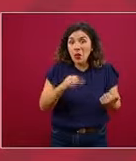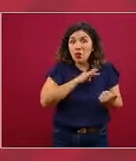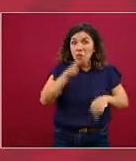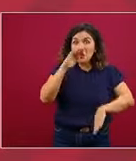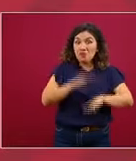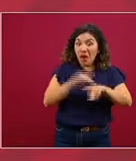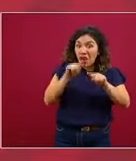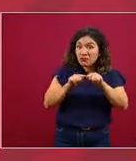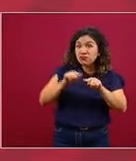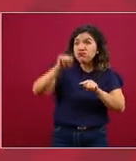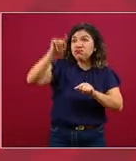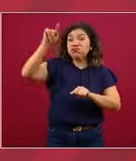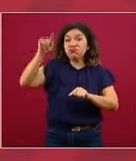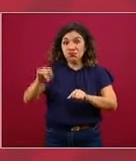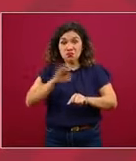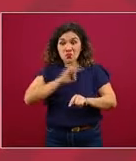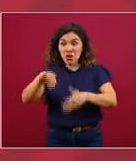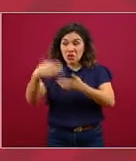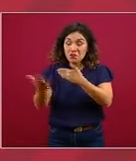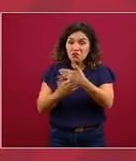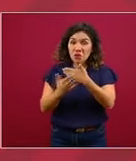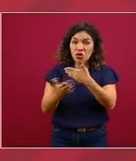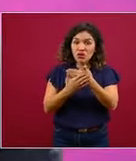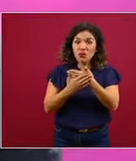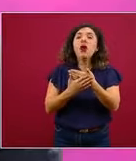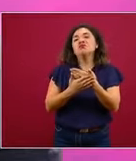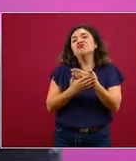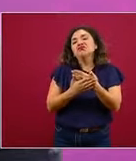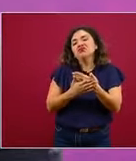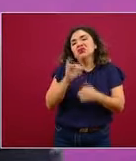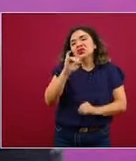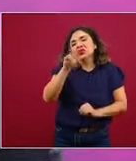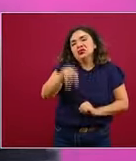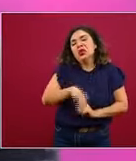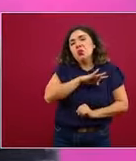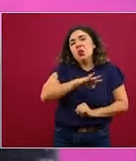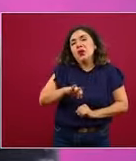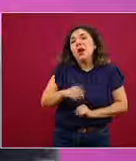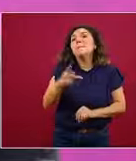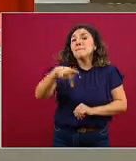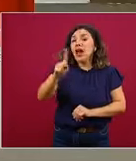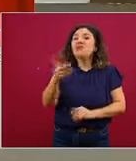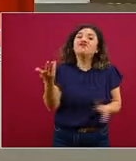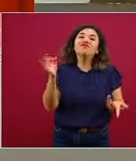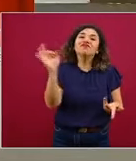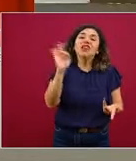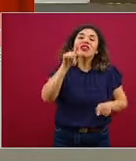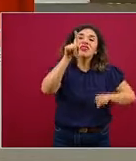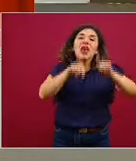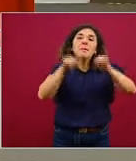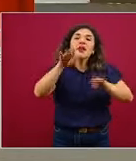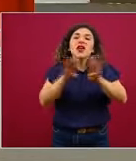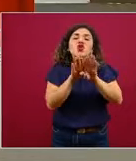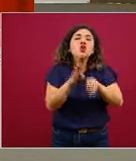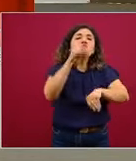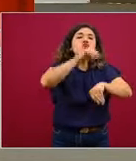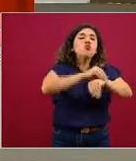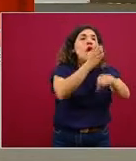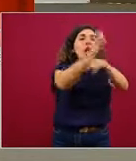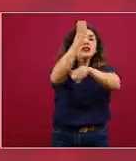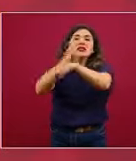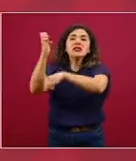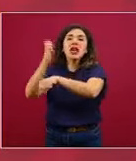una tendencia ascendente en las siguientes semanas, es posible, siempre y cuando el comportamiento de las entidades federativas,